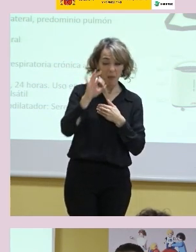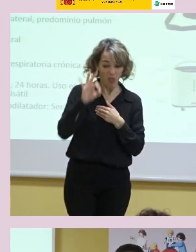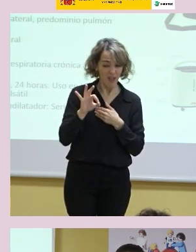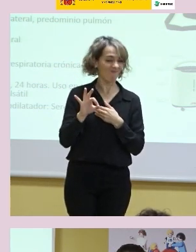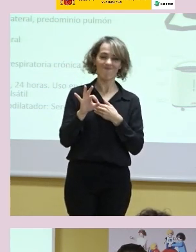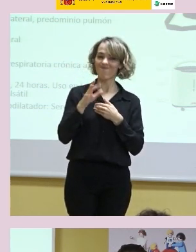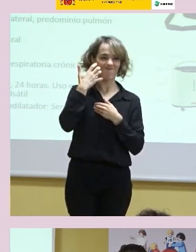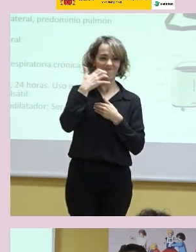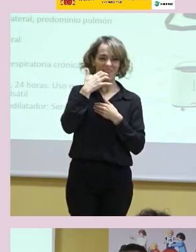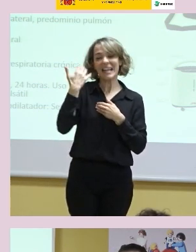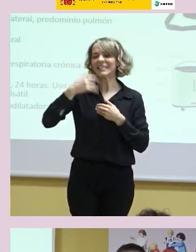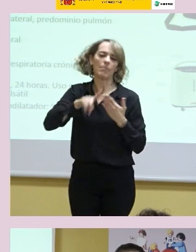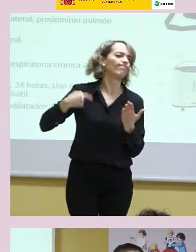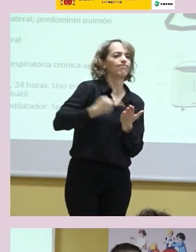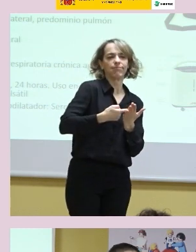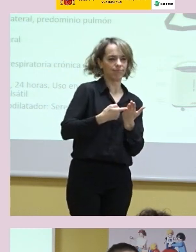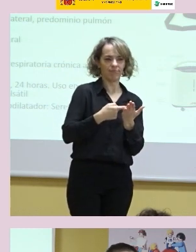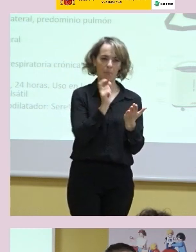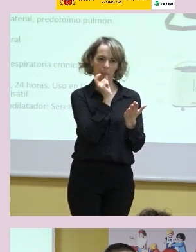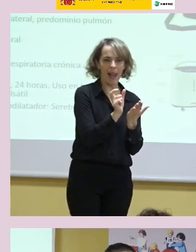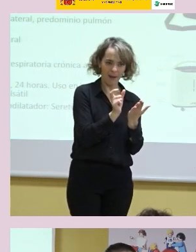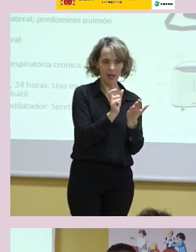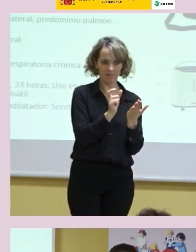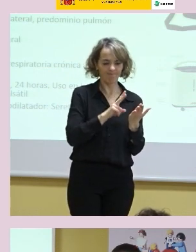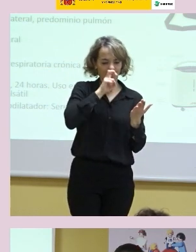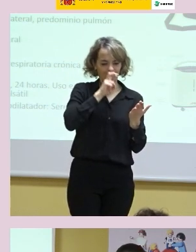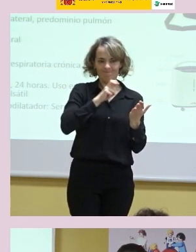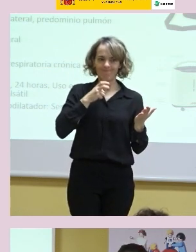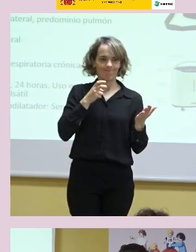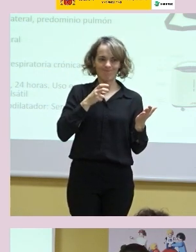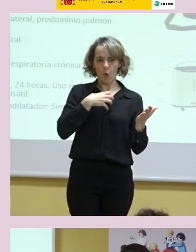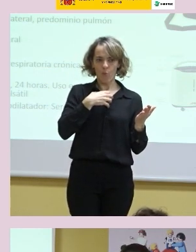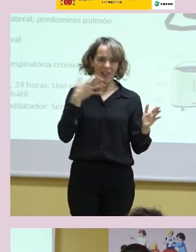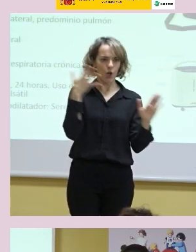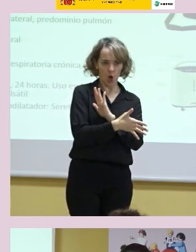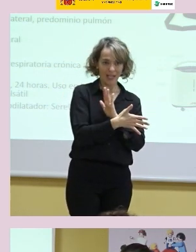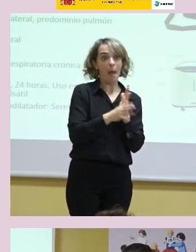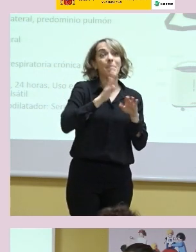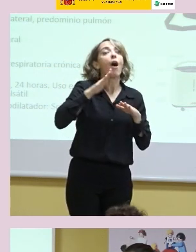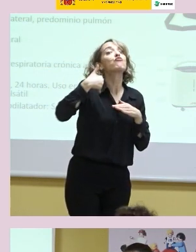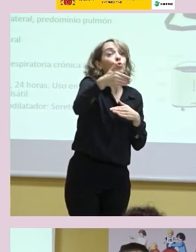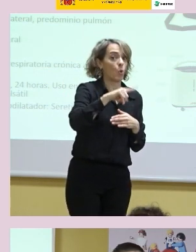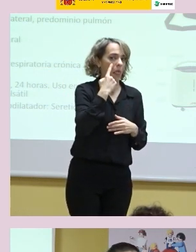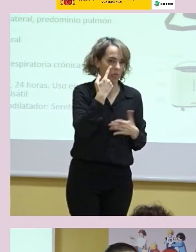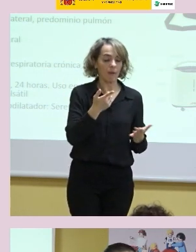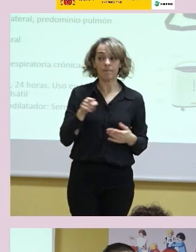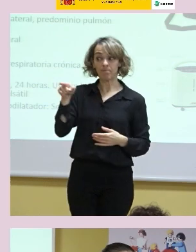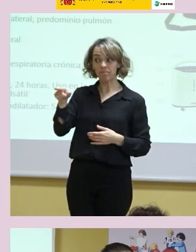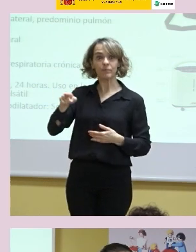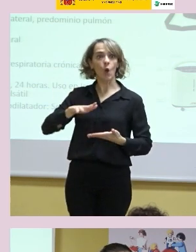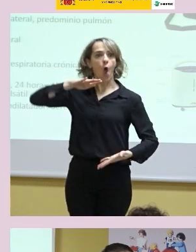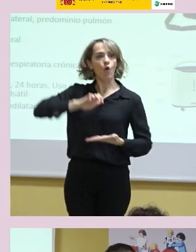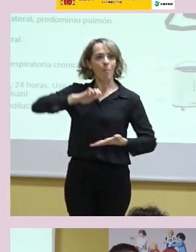ya ponen el término insuficiencia respiratoria crónica para que se tenga en cuenta en el futuro. El paciente viene con un compresor de